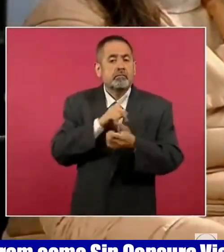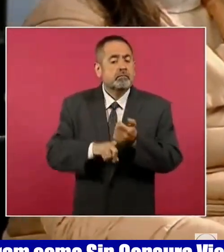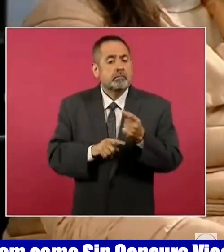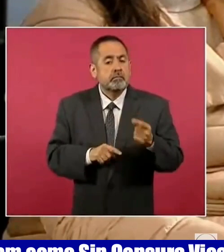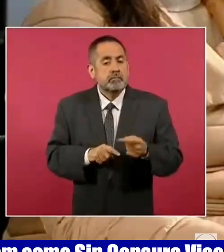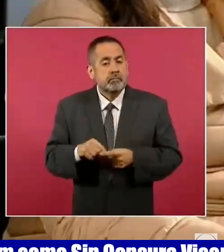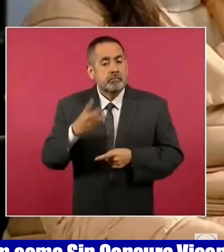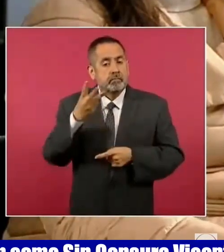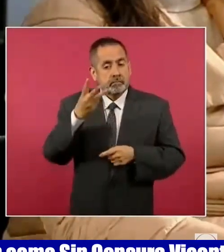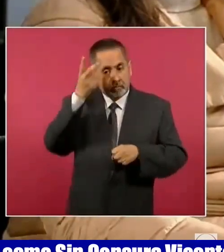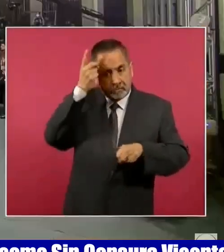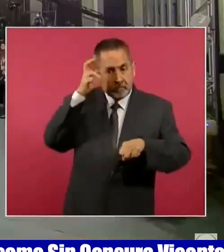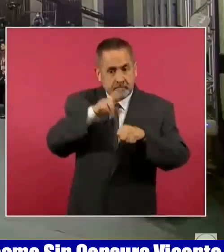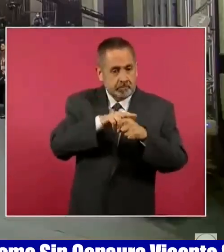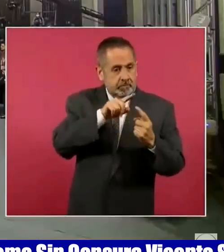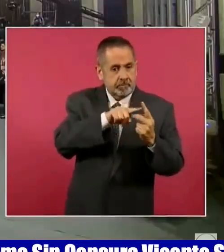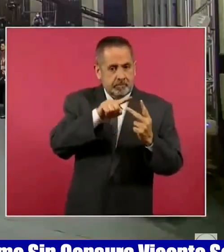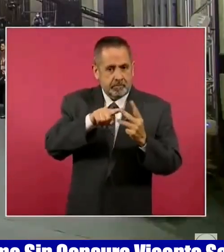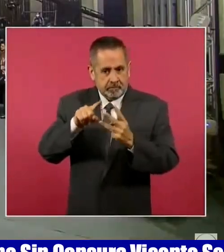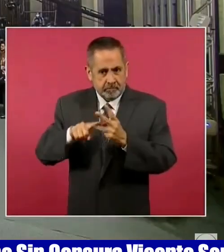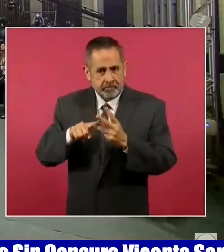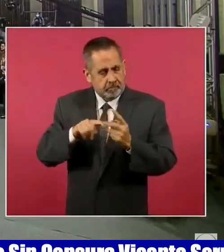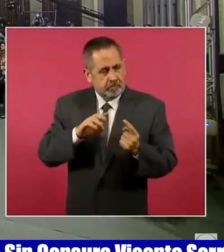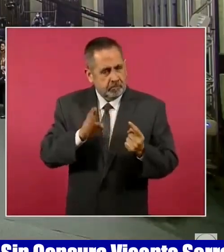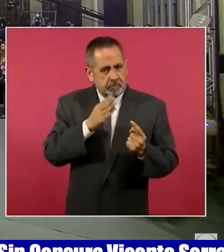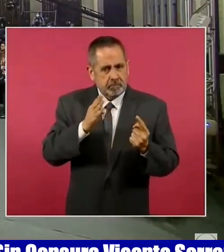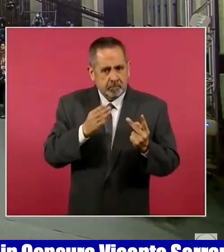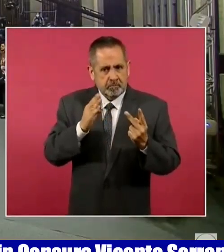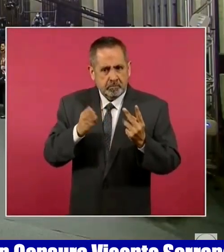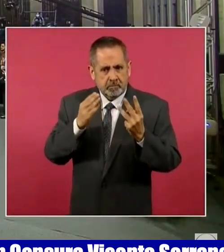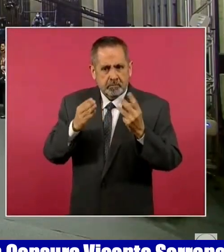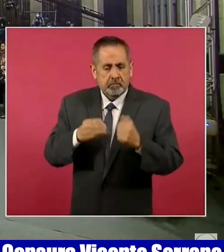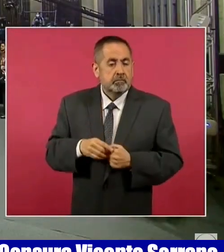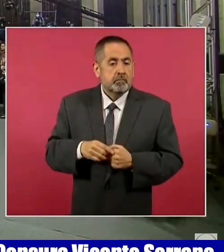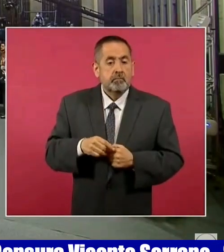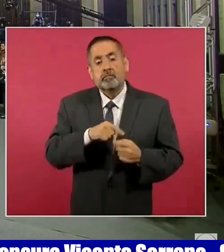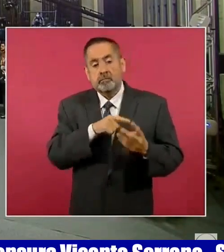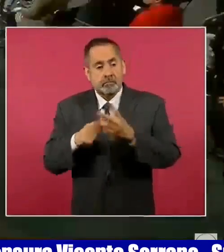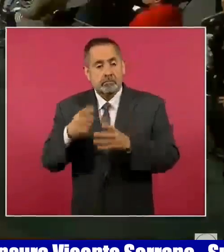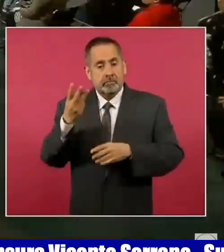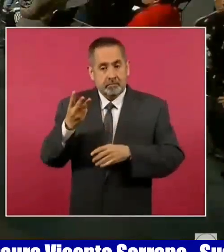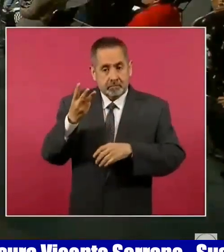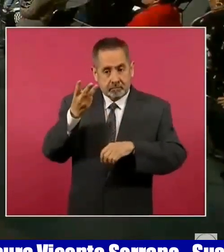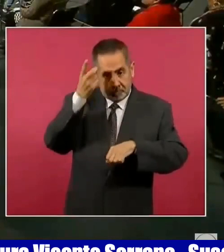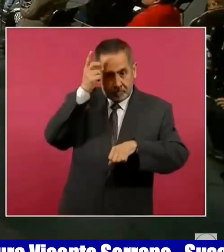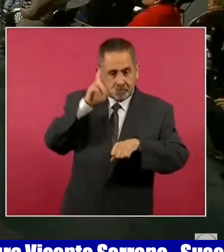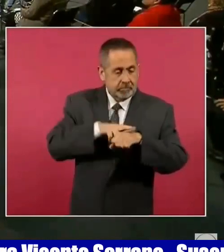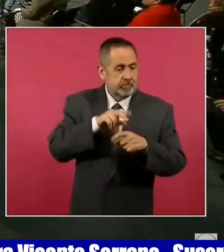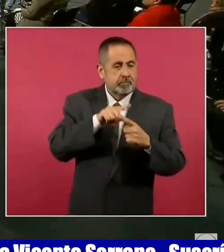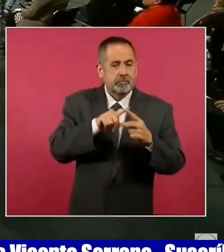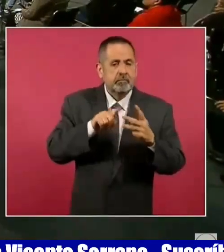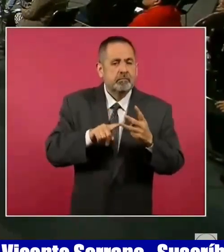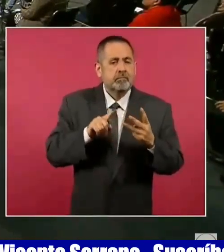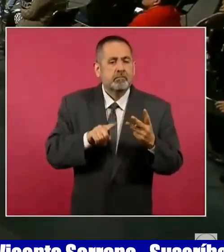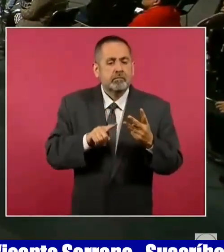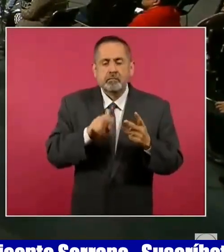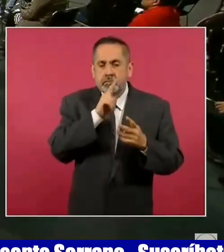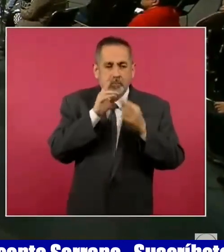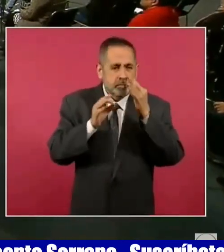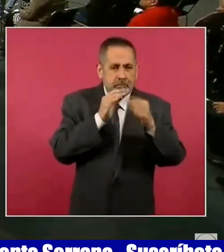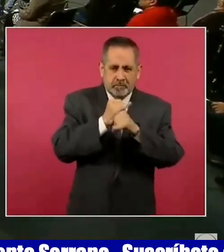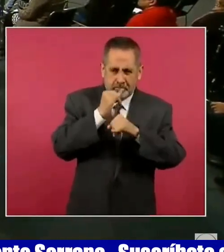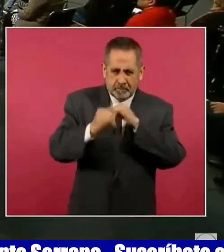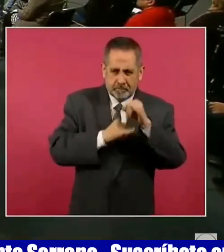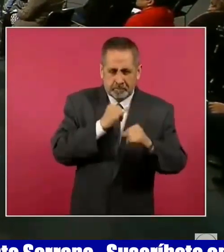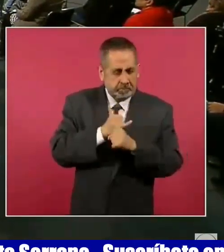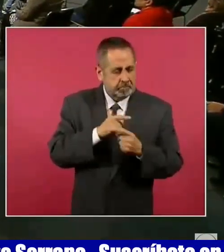práctica de la toma de casetas y se llegó a la decisión de que no podían permitir que se tomaran esas casetas y se cobrara, pues se volvió en